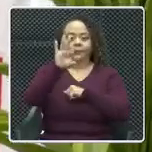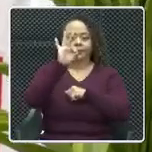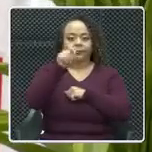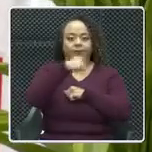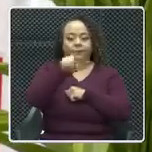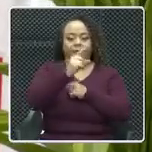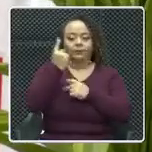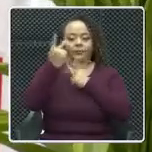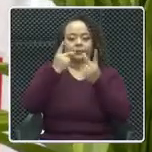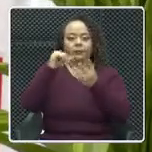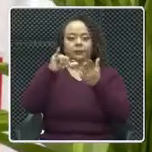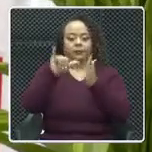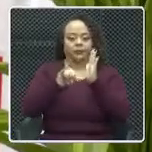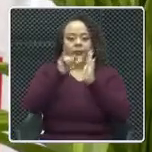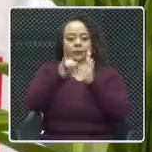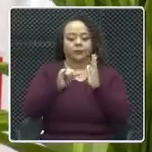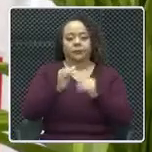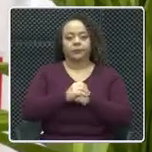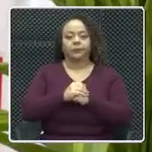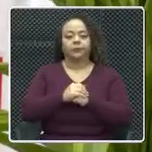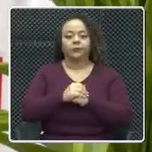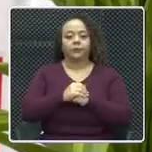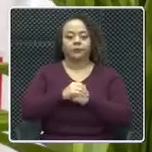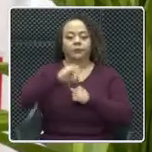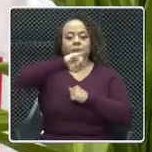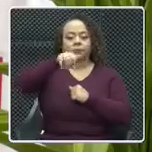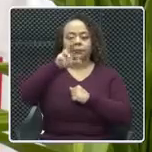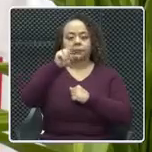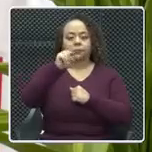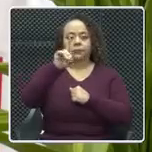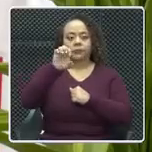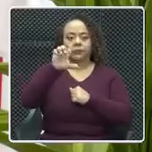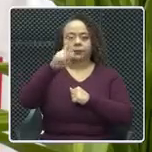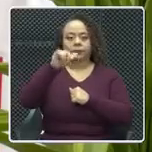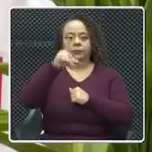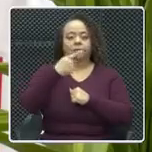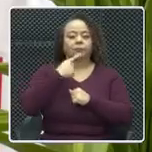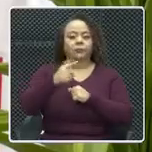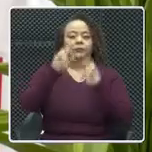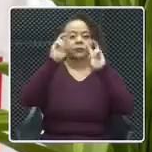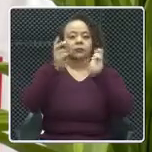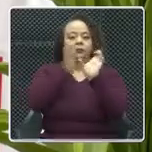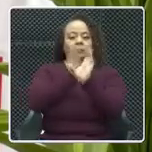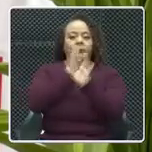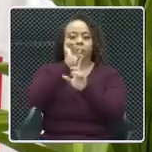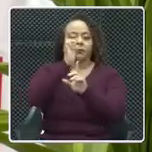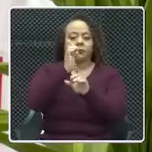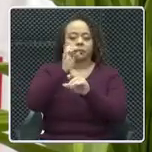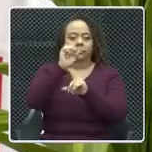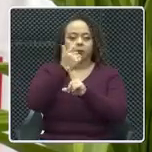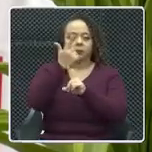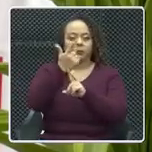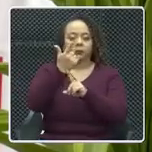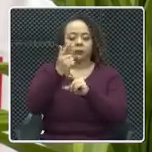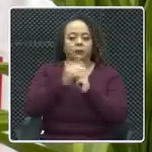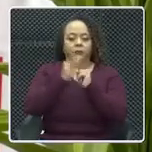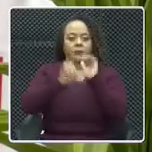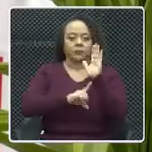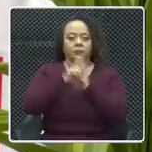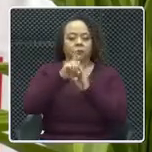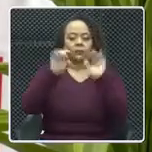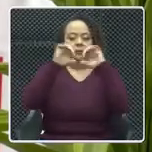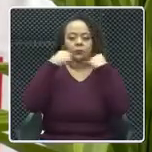a que visite nuestro canal de YouTube. Juan Delgado nos sigue diciendo, el tema de factores psicosociales está en desarrollo en